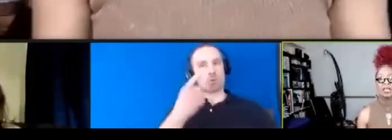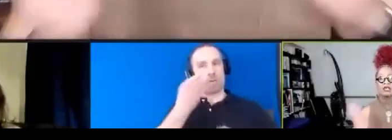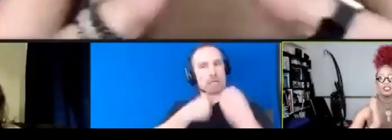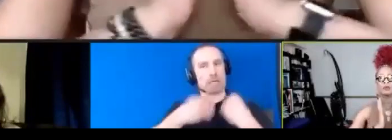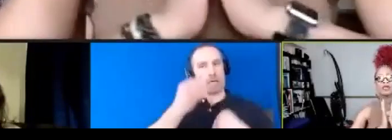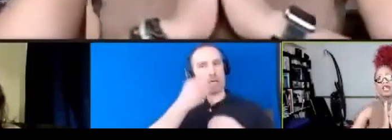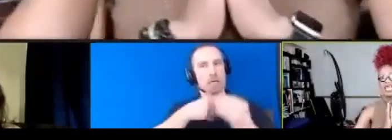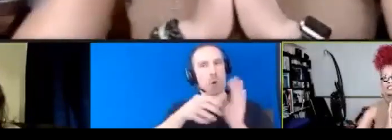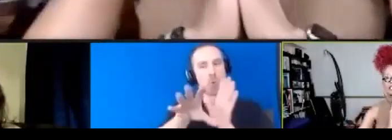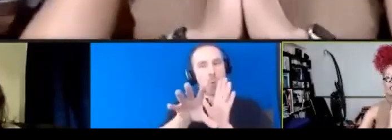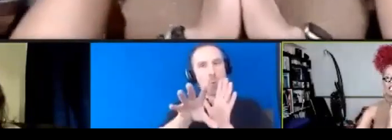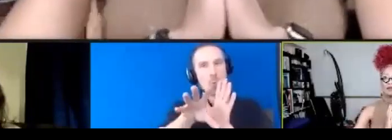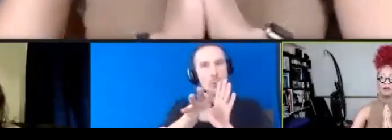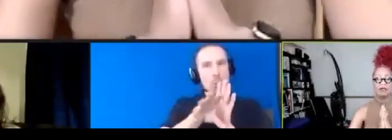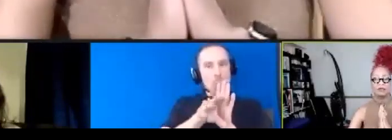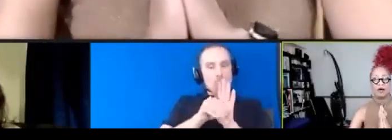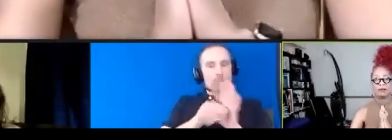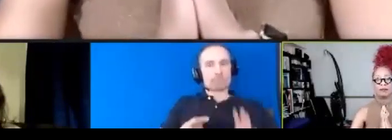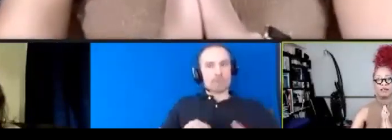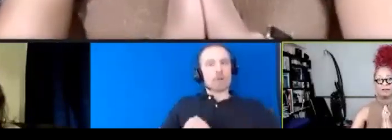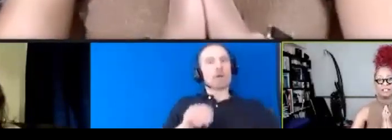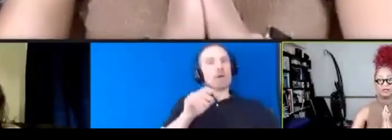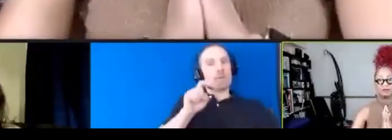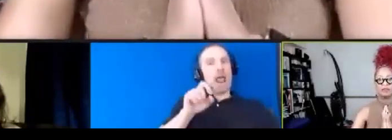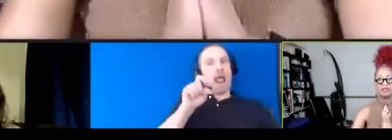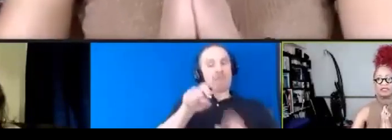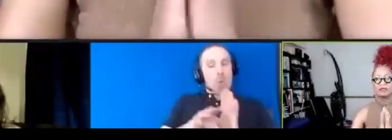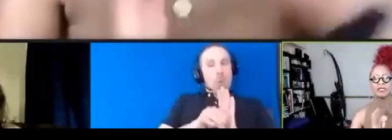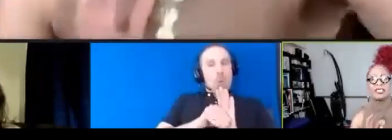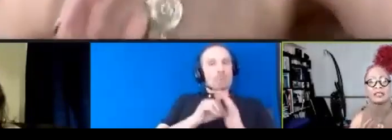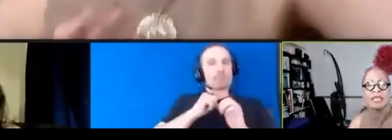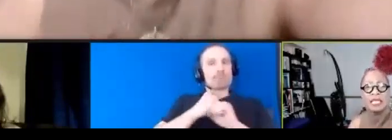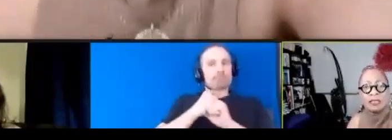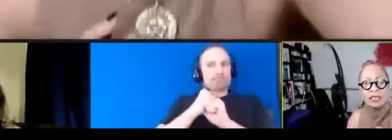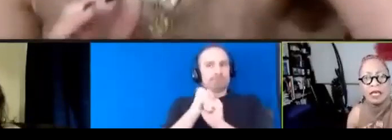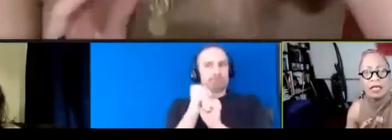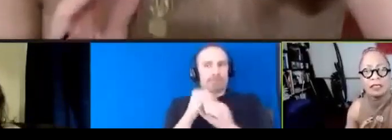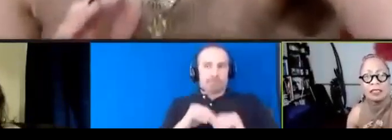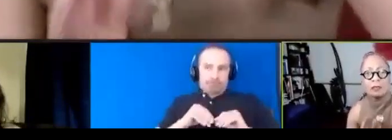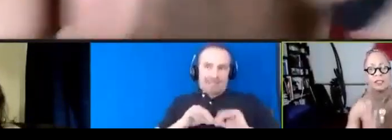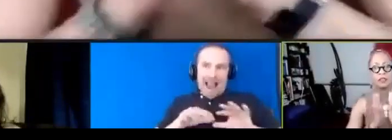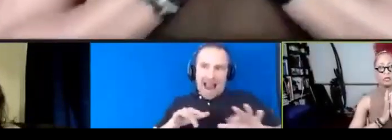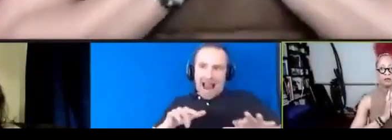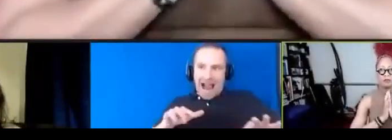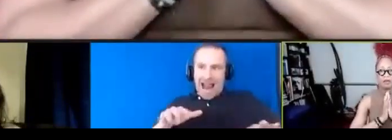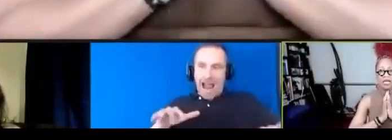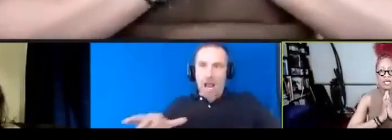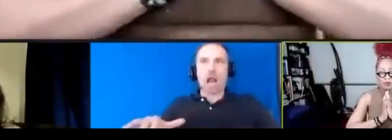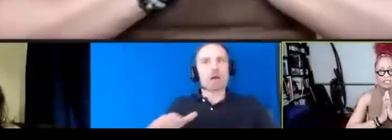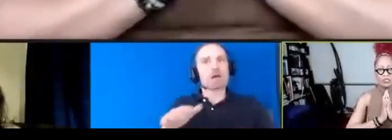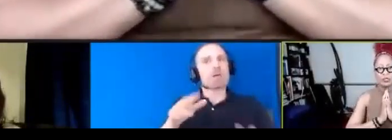no me voy a ajustar la cámara vamos a poner nuestros pies en el piso para apoyo